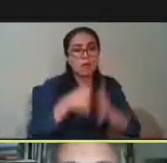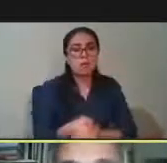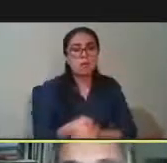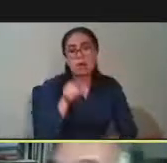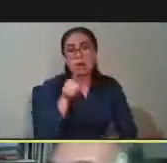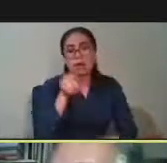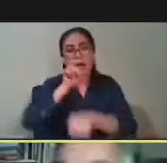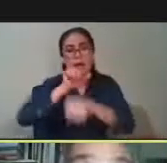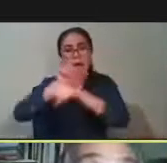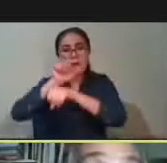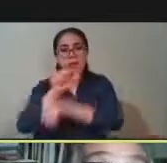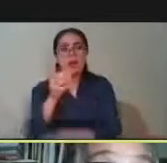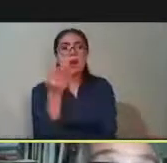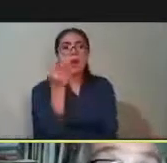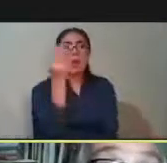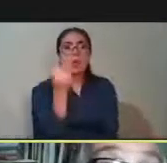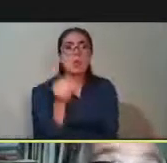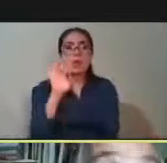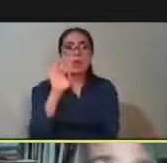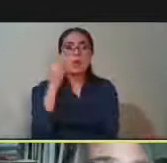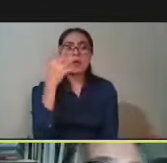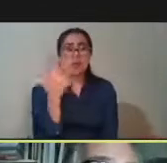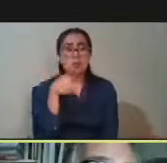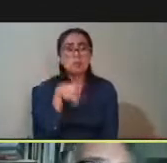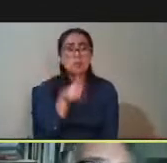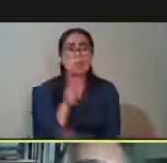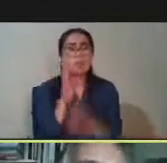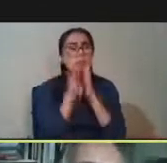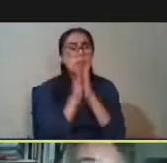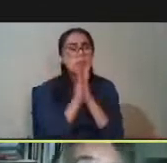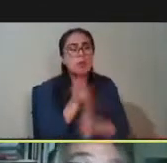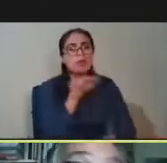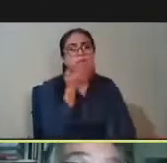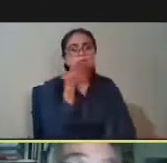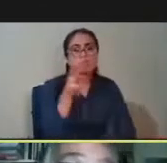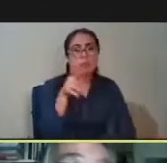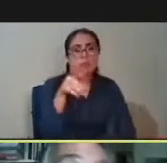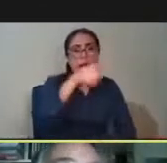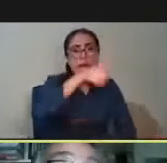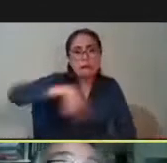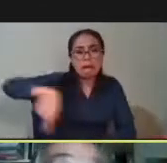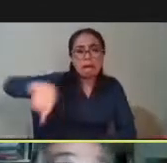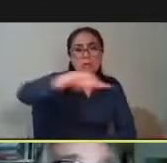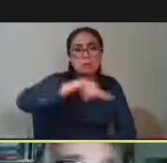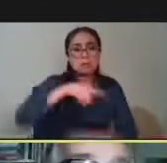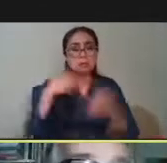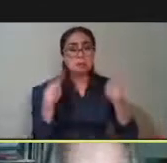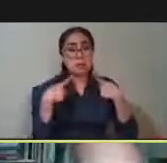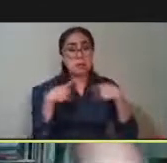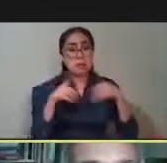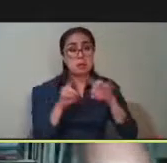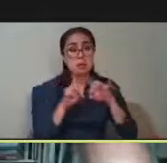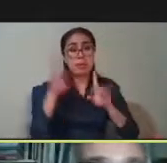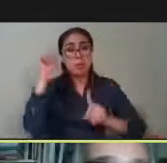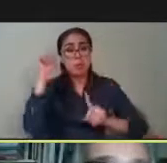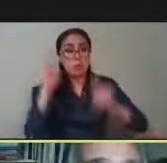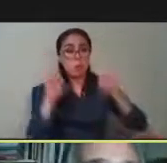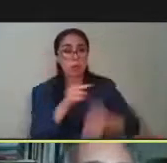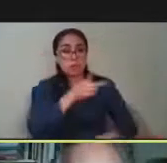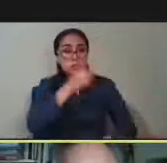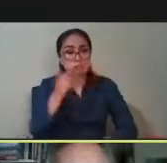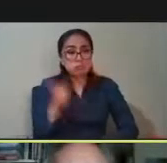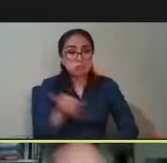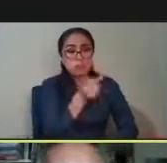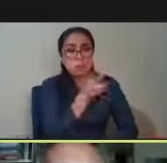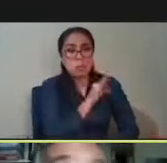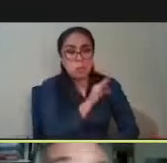Argentina. Yo quería pedirles a los, digamos, a quienes hagan las preguntas, que les vamos a ir dando el